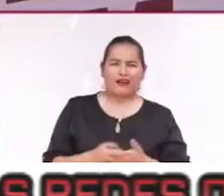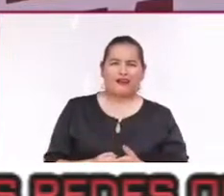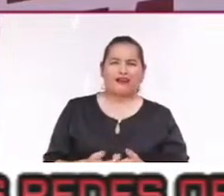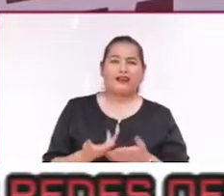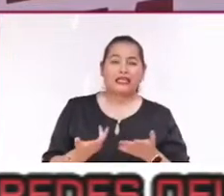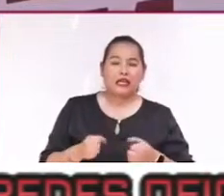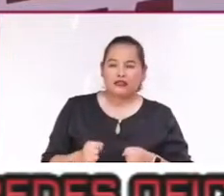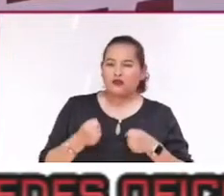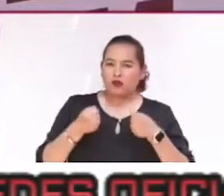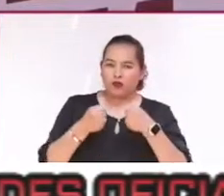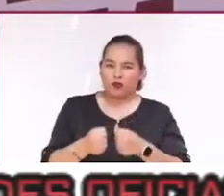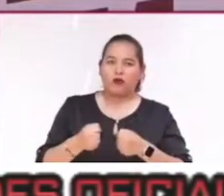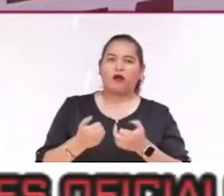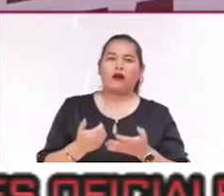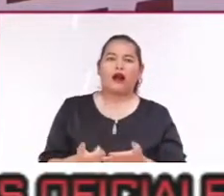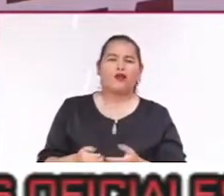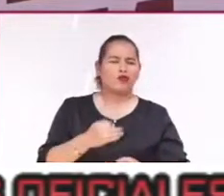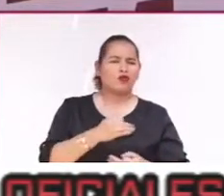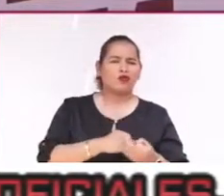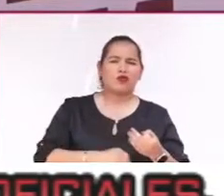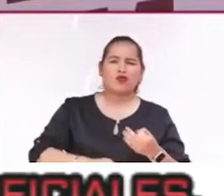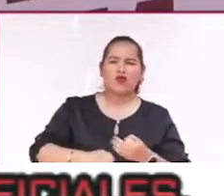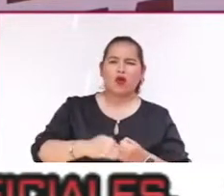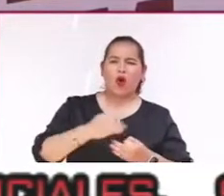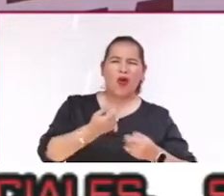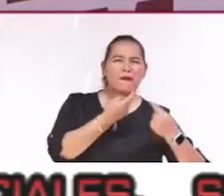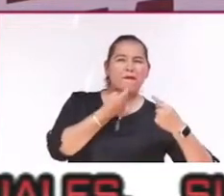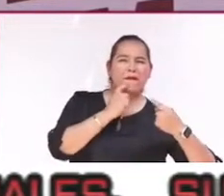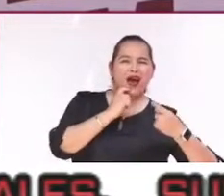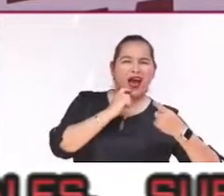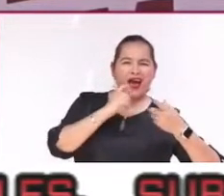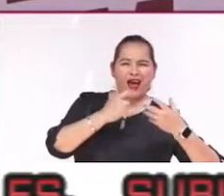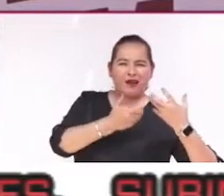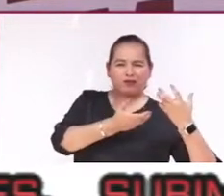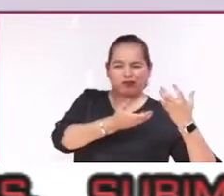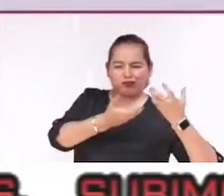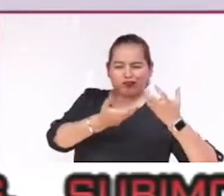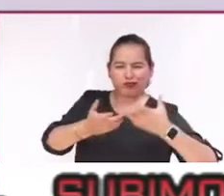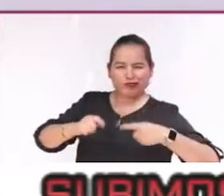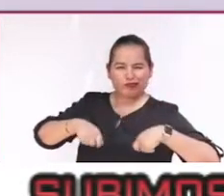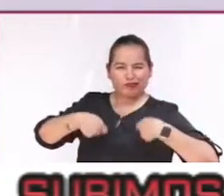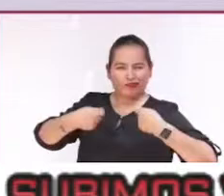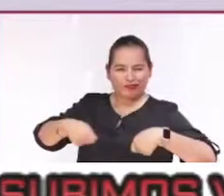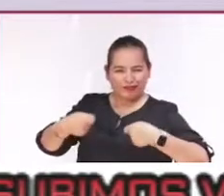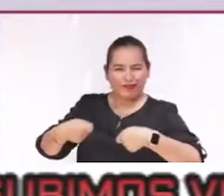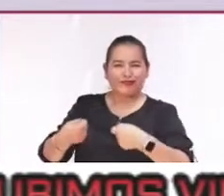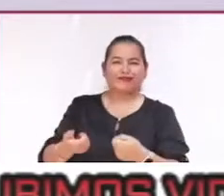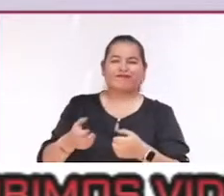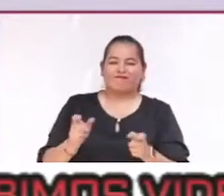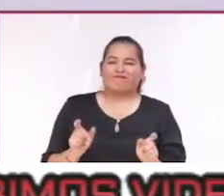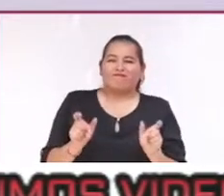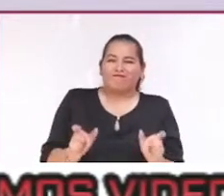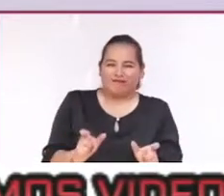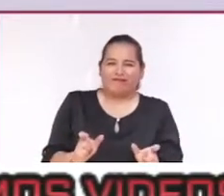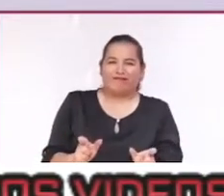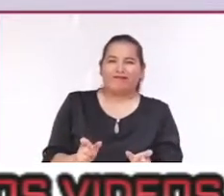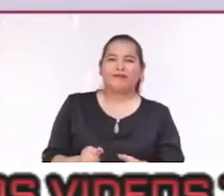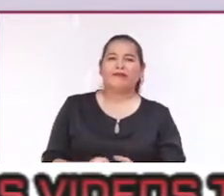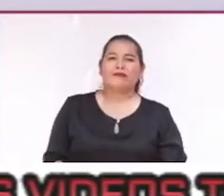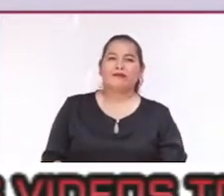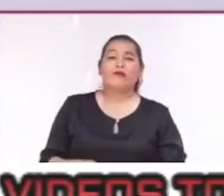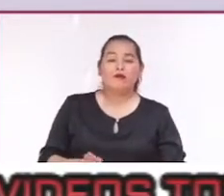A garantizar todo el legado del presidente Andrés Manuel López Obrador. Por eso digo que vamos